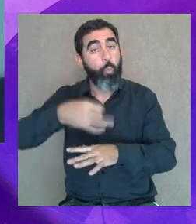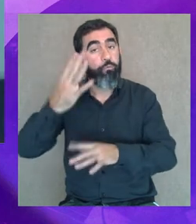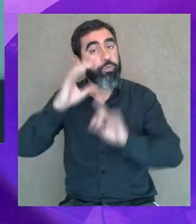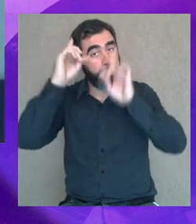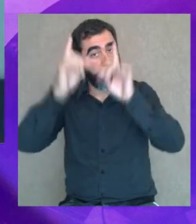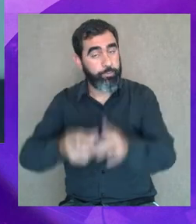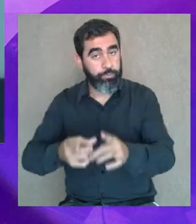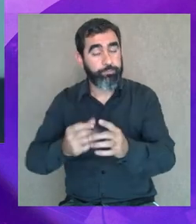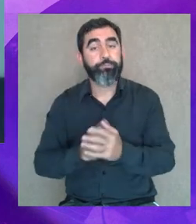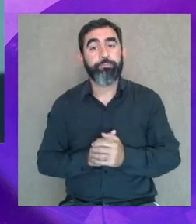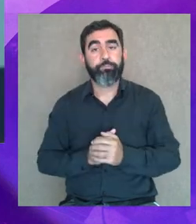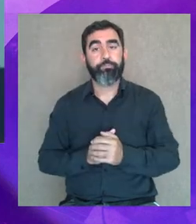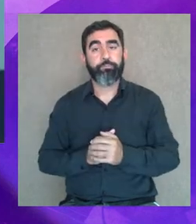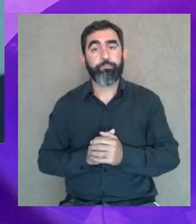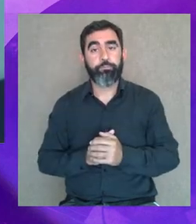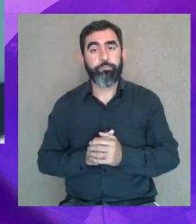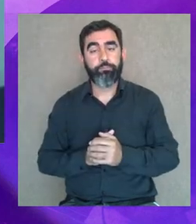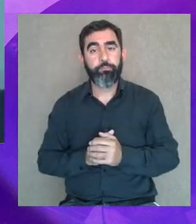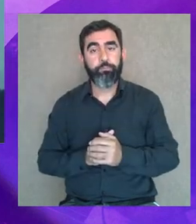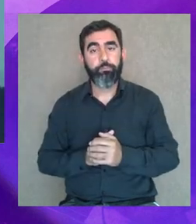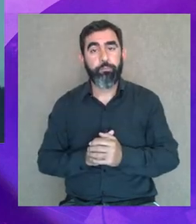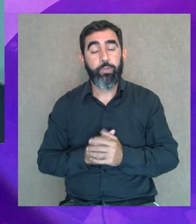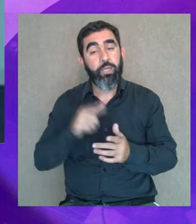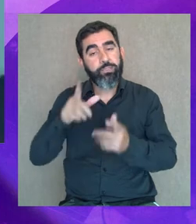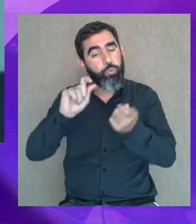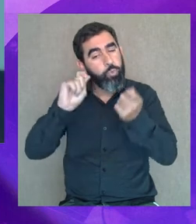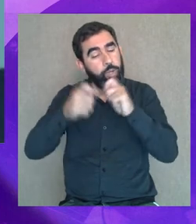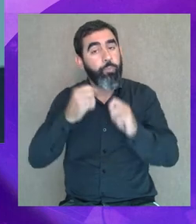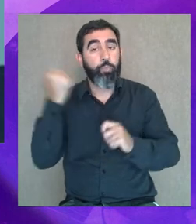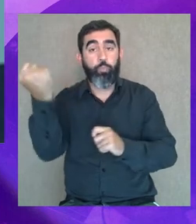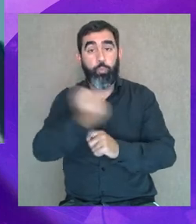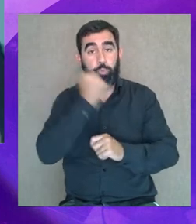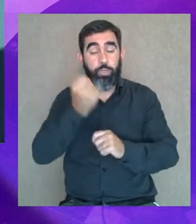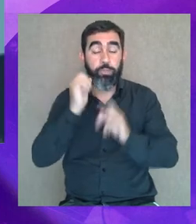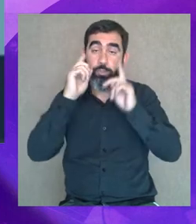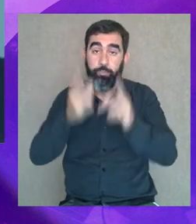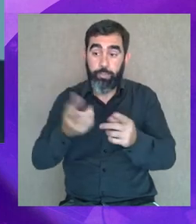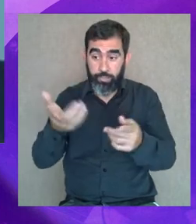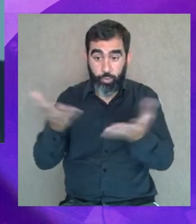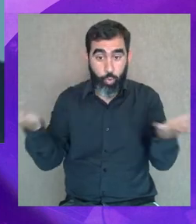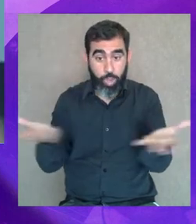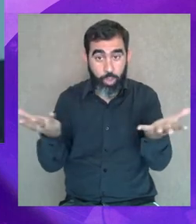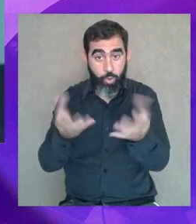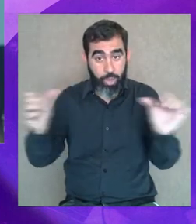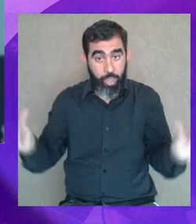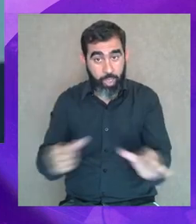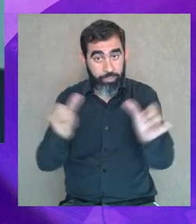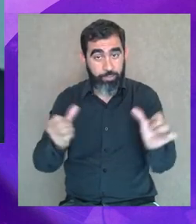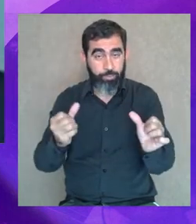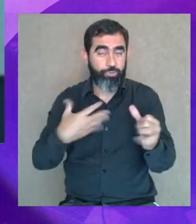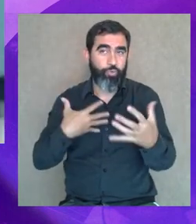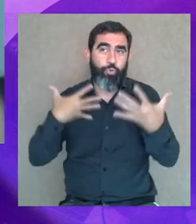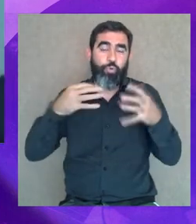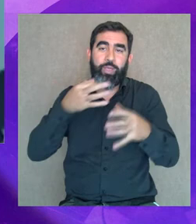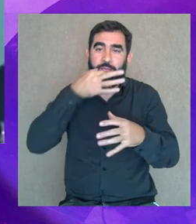maravilloso hay un cambio muy importante y yo no quería hablar de esto